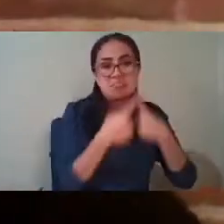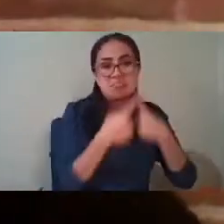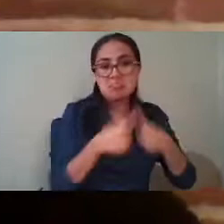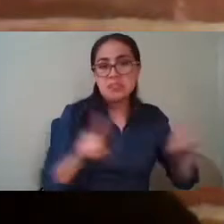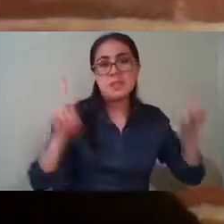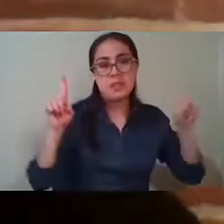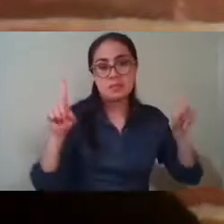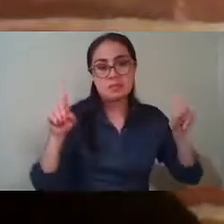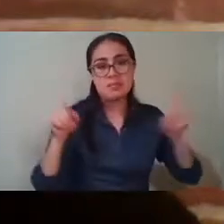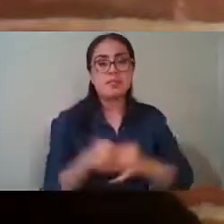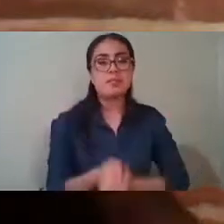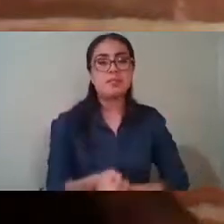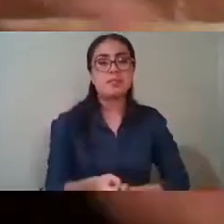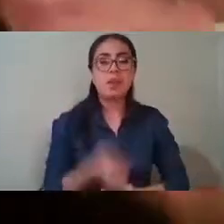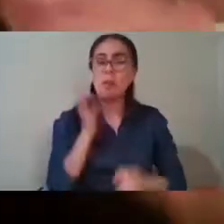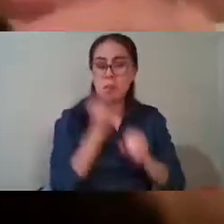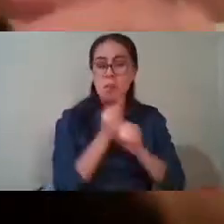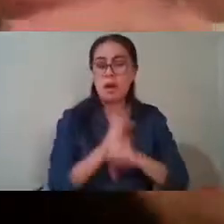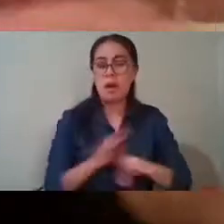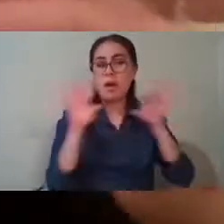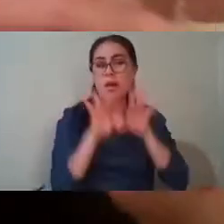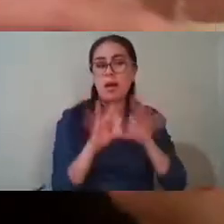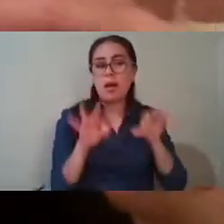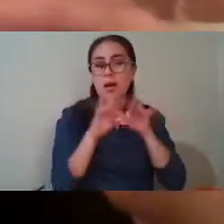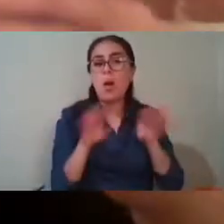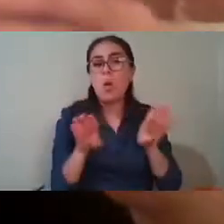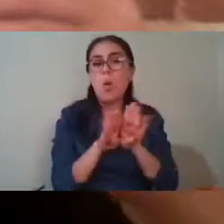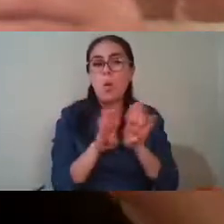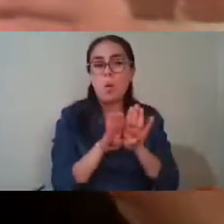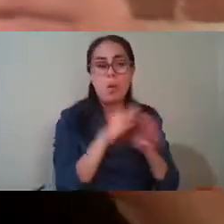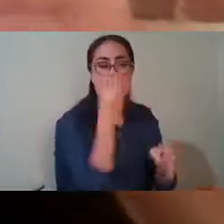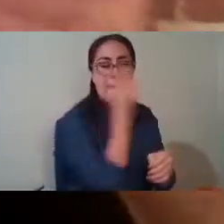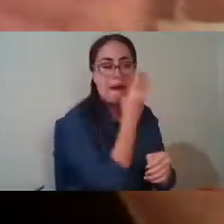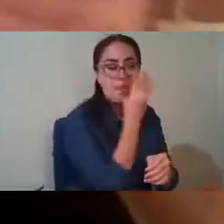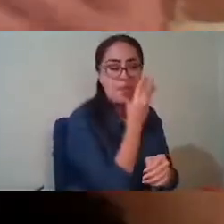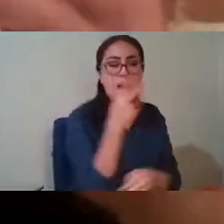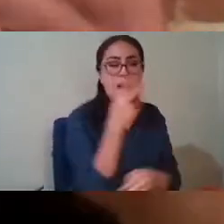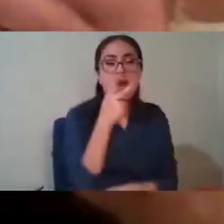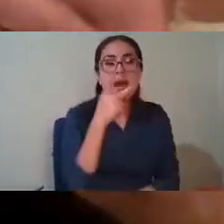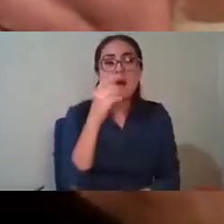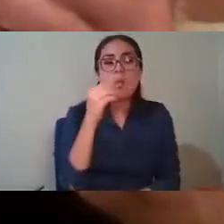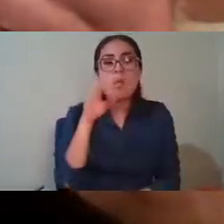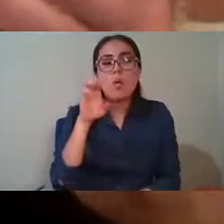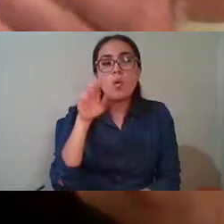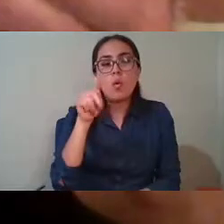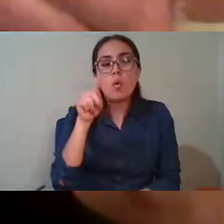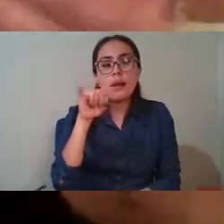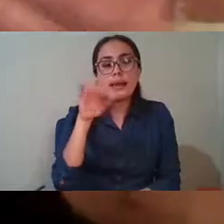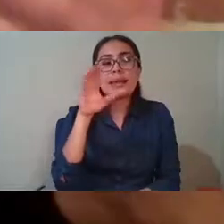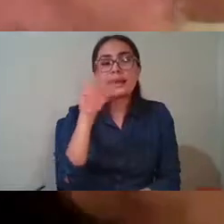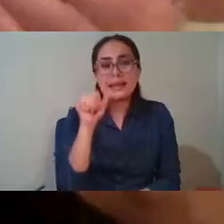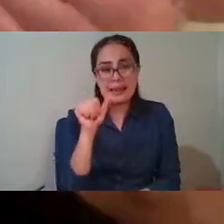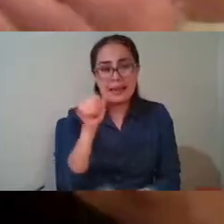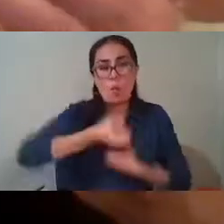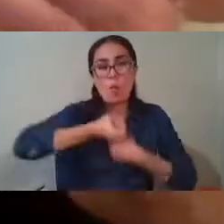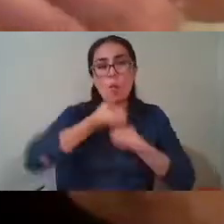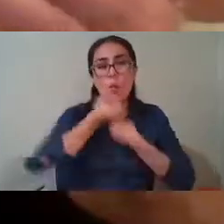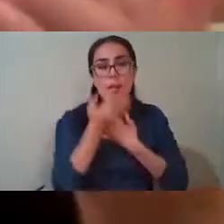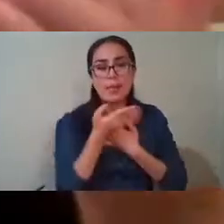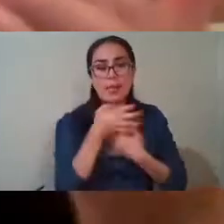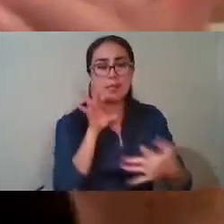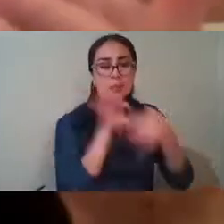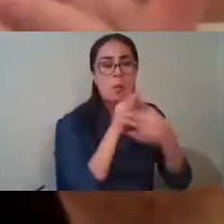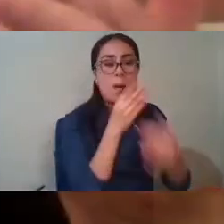justamente el mecanismo de lo poético, y sacan de la Biblia nuevos, nuevas lecturas que le hablan al